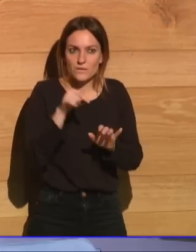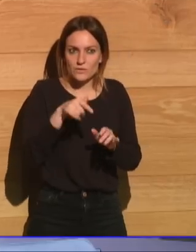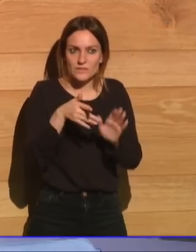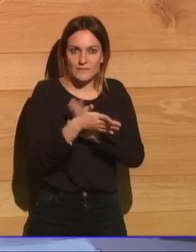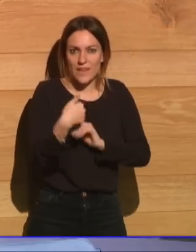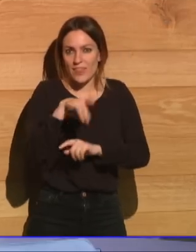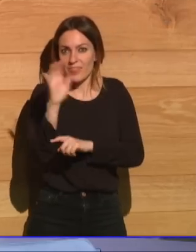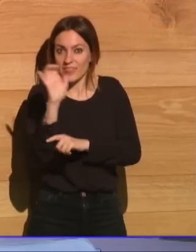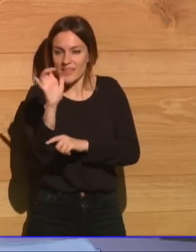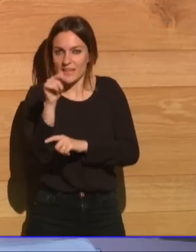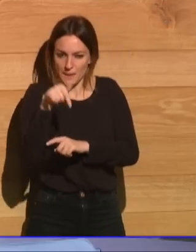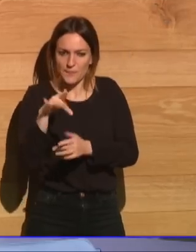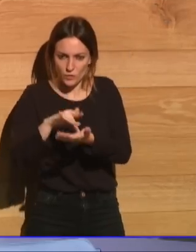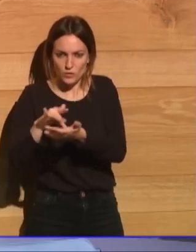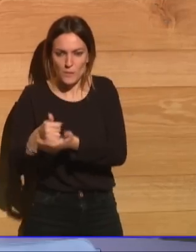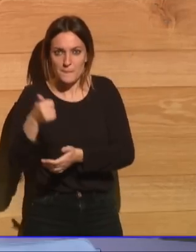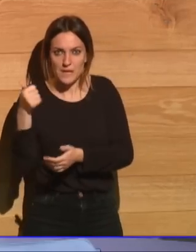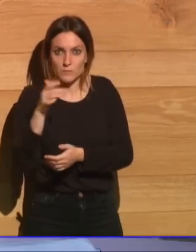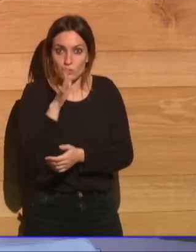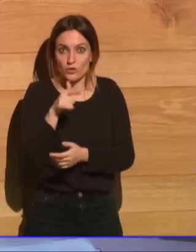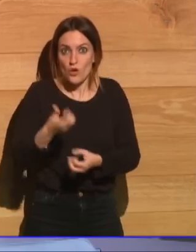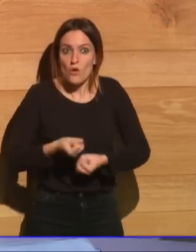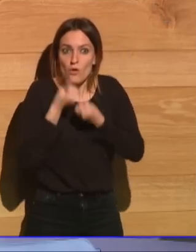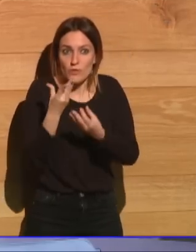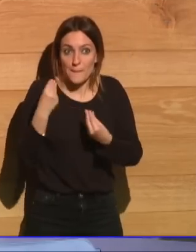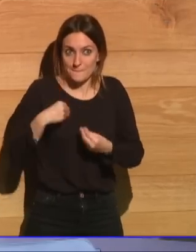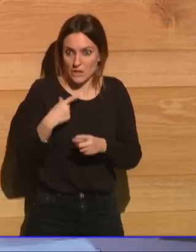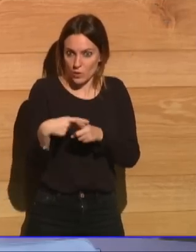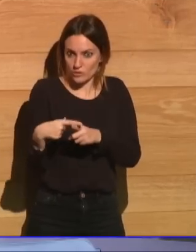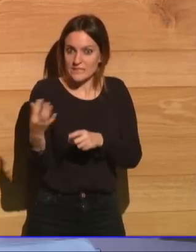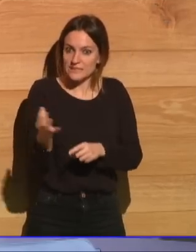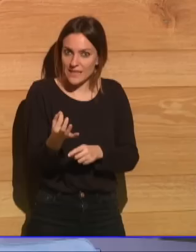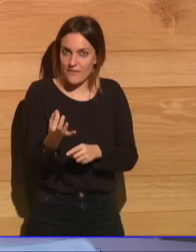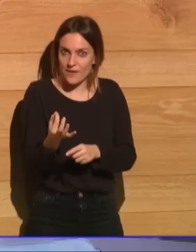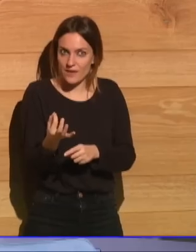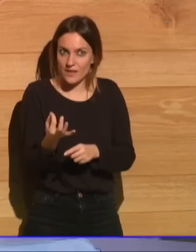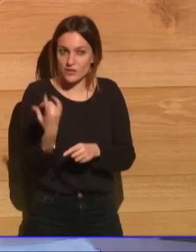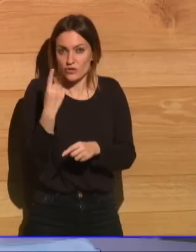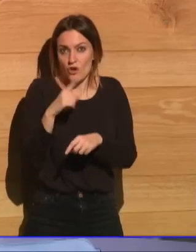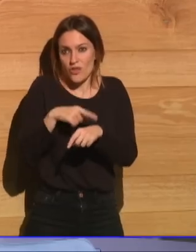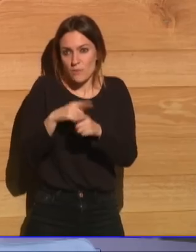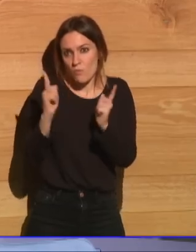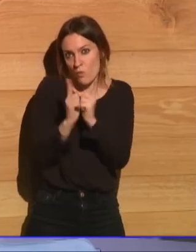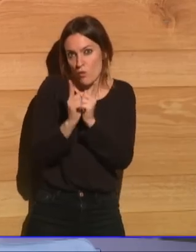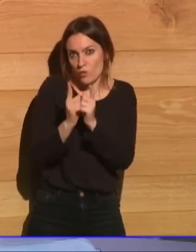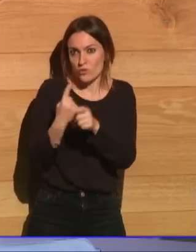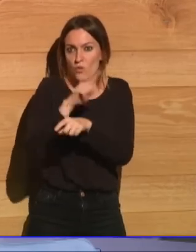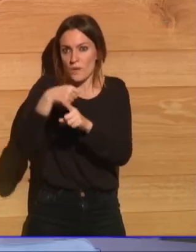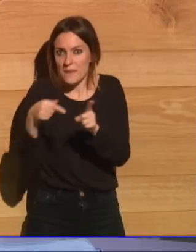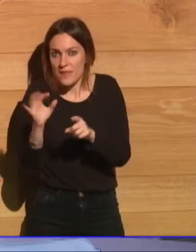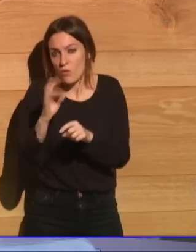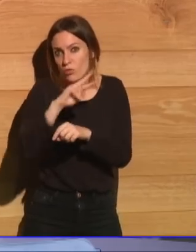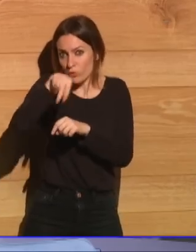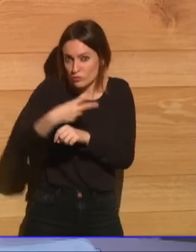fraccionado el cine. Porque como te obliga a contar lo mismo, de algún modo, o ese mismo arco, en solo hora y media, en solo 2 horas, hay